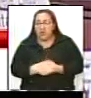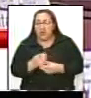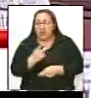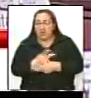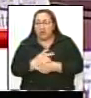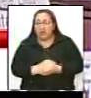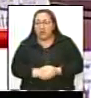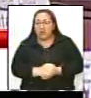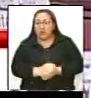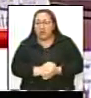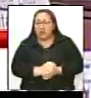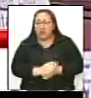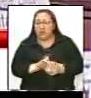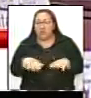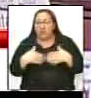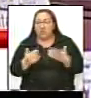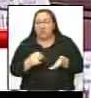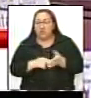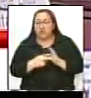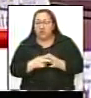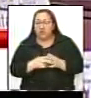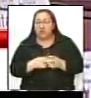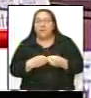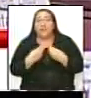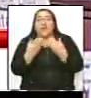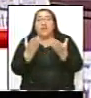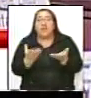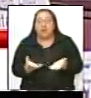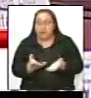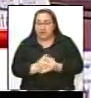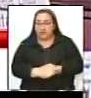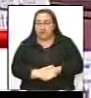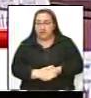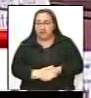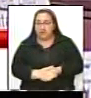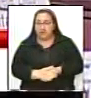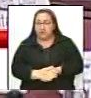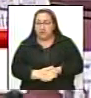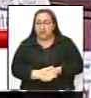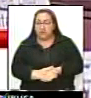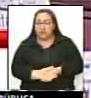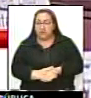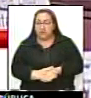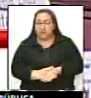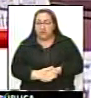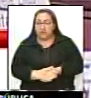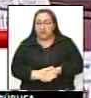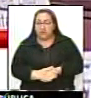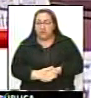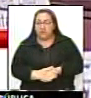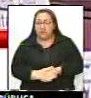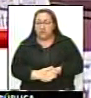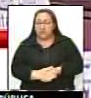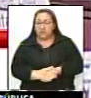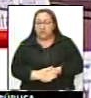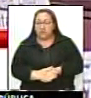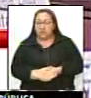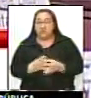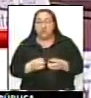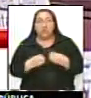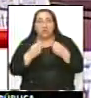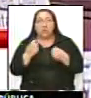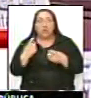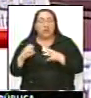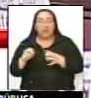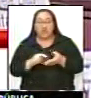ese cuidado. Pero no podríamos quitarle la posibilidad de que tenga este ejercicio de oportunidad para poder